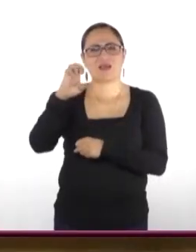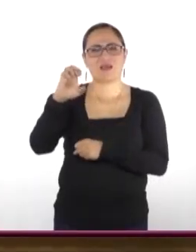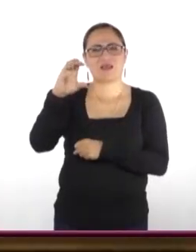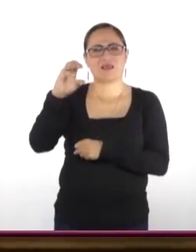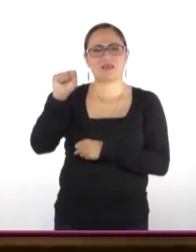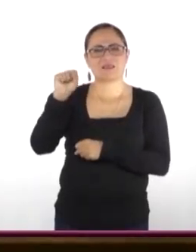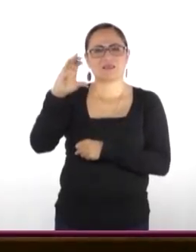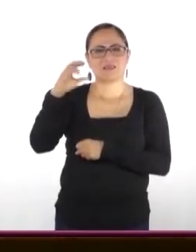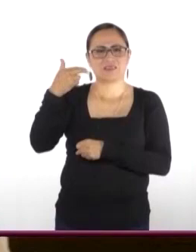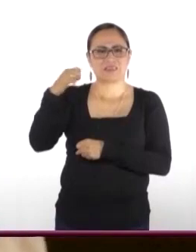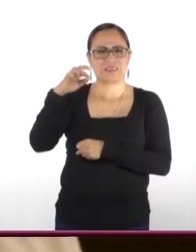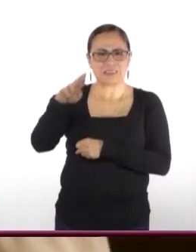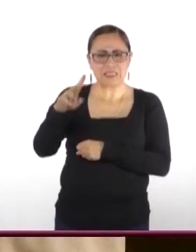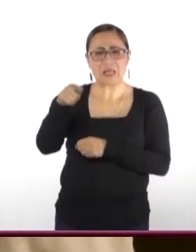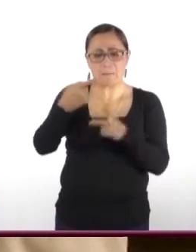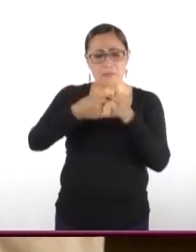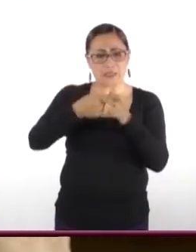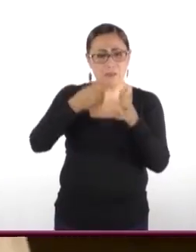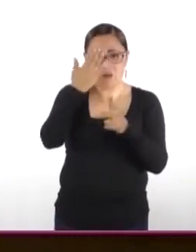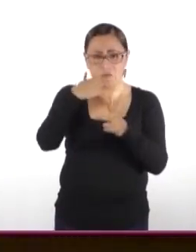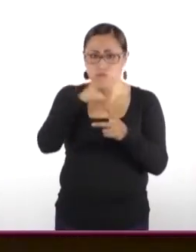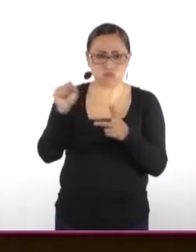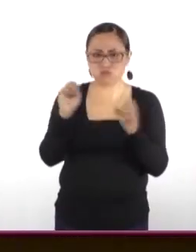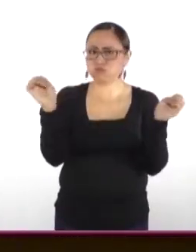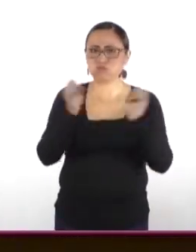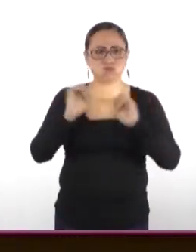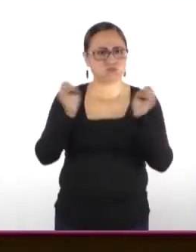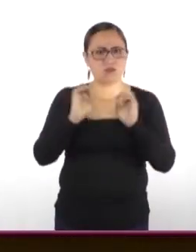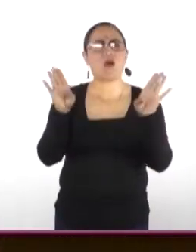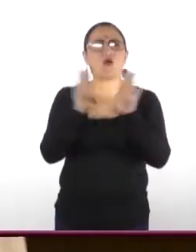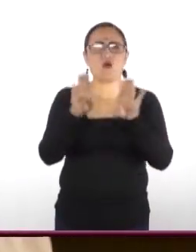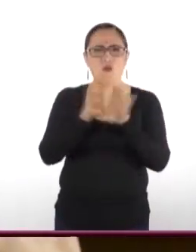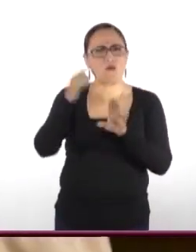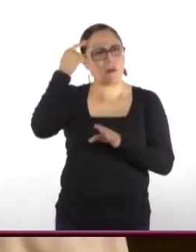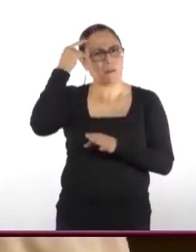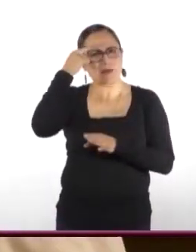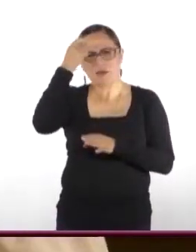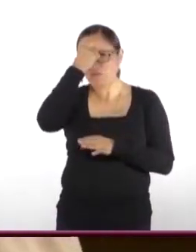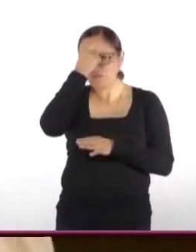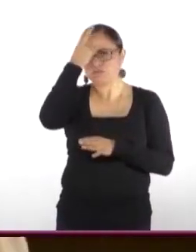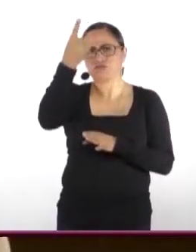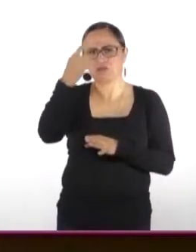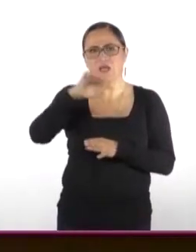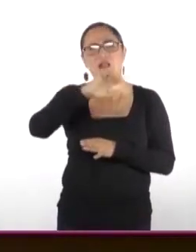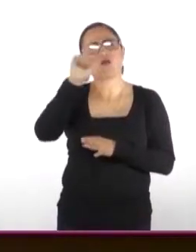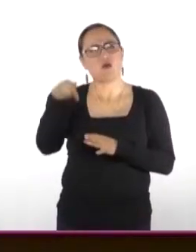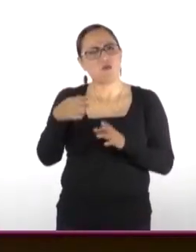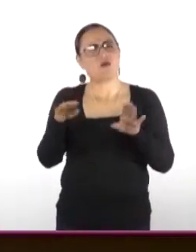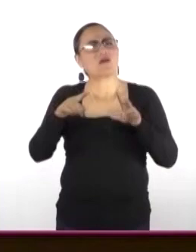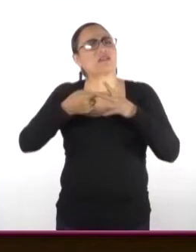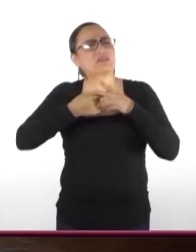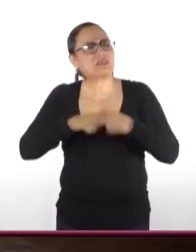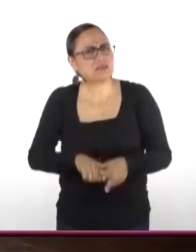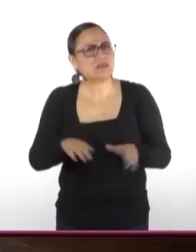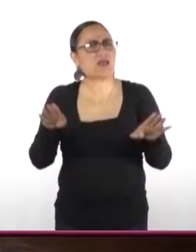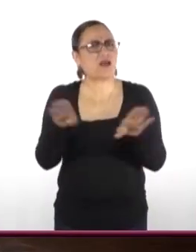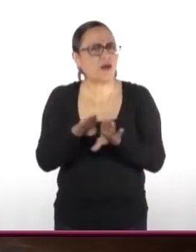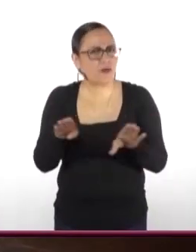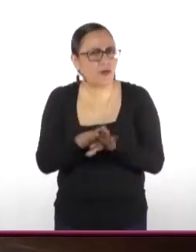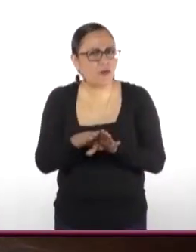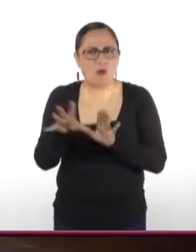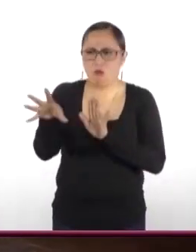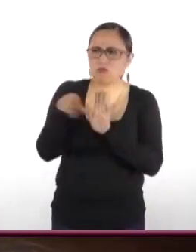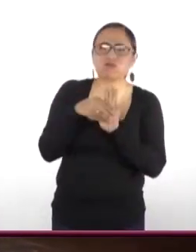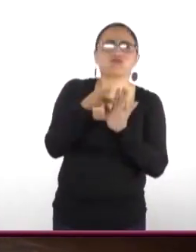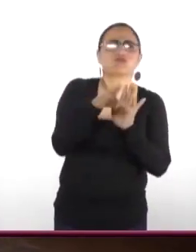por ahí me enteré que Escher no tenía estudios en matemáticas. A ver, Ernesto, ¿cómo una mente creativa se inspira para hacer lo que él hizo?